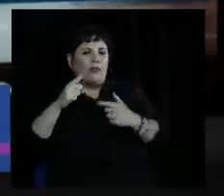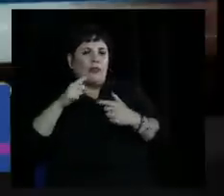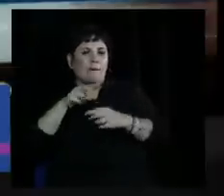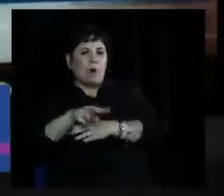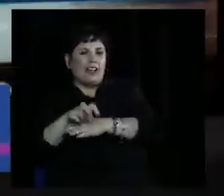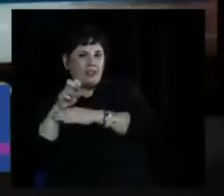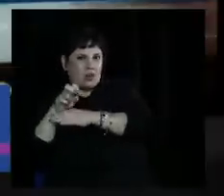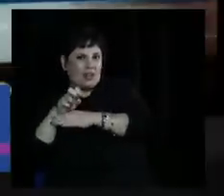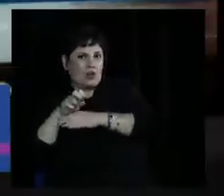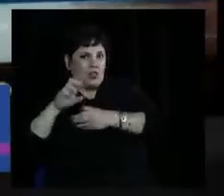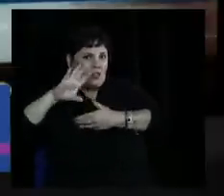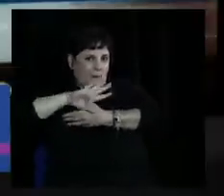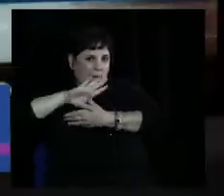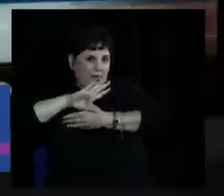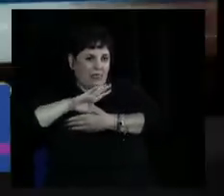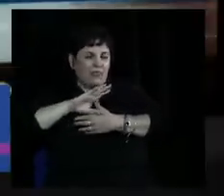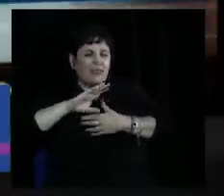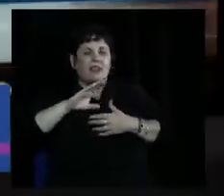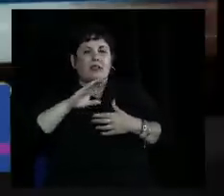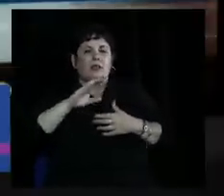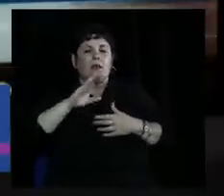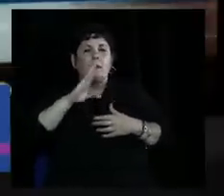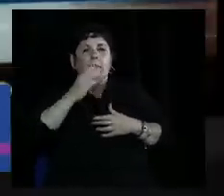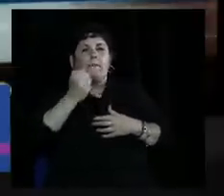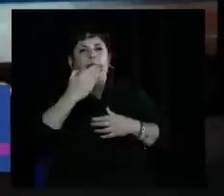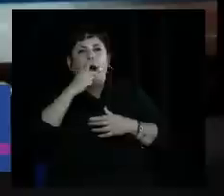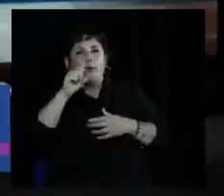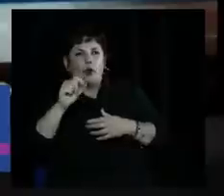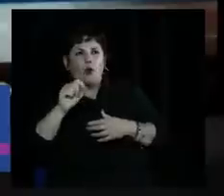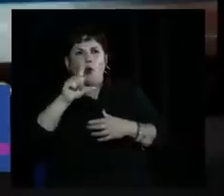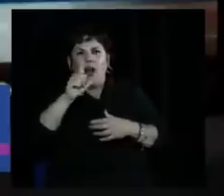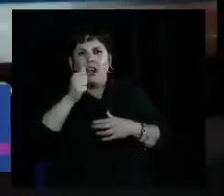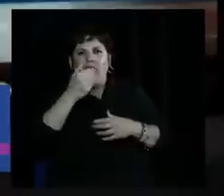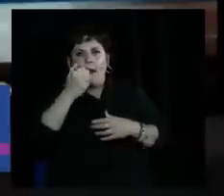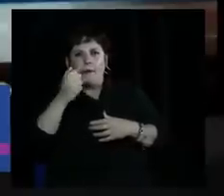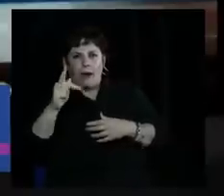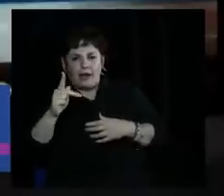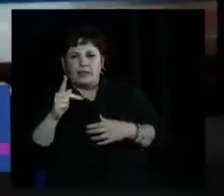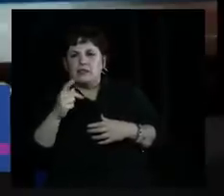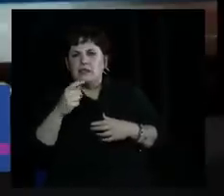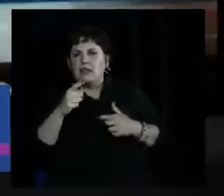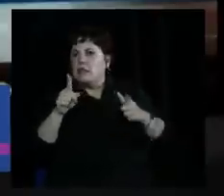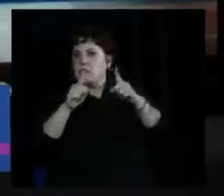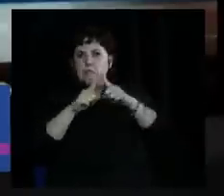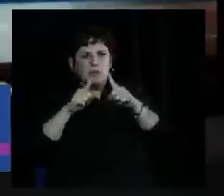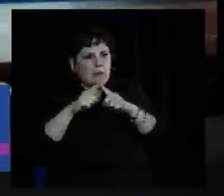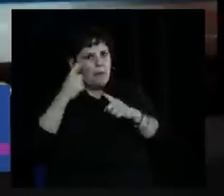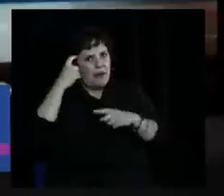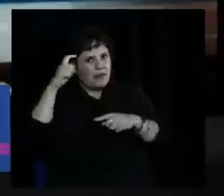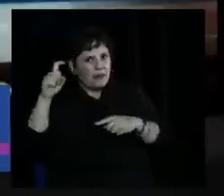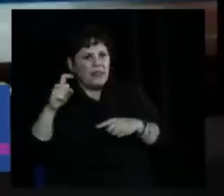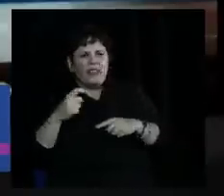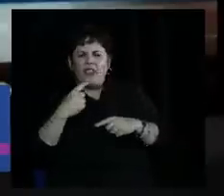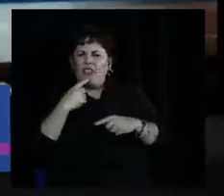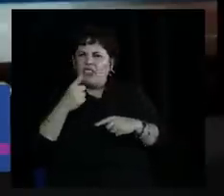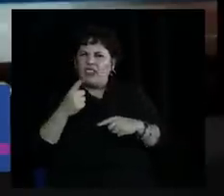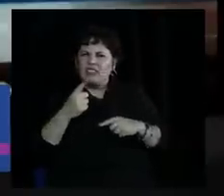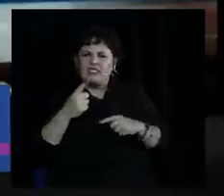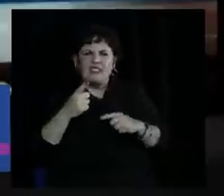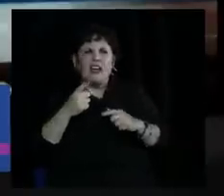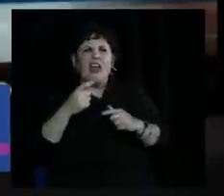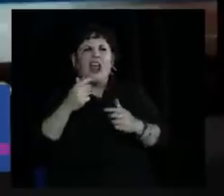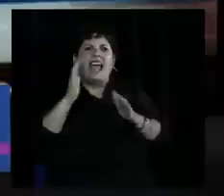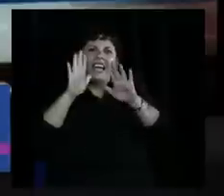del Ministerio de Desarrollo Social, Juan Pablo Labat, que está en la misma hipótesis, ¿no? Desplazaron lo que quedaba